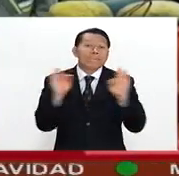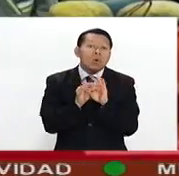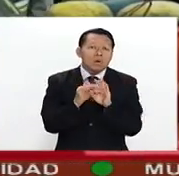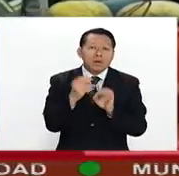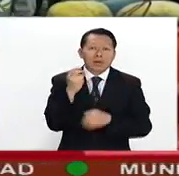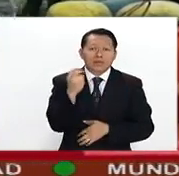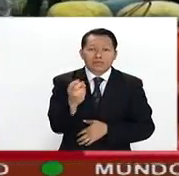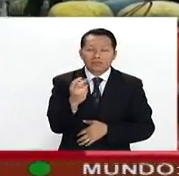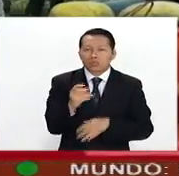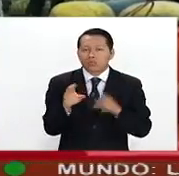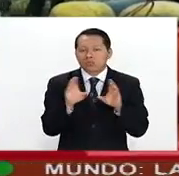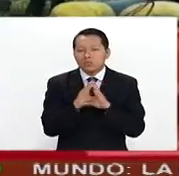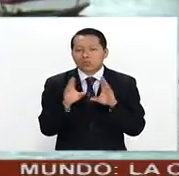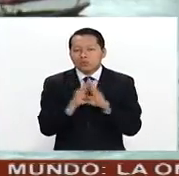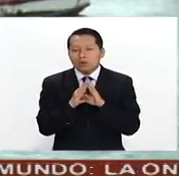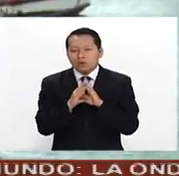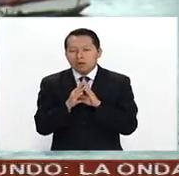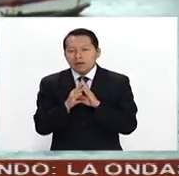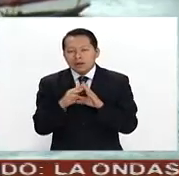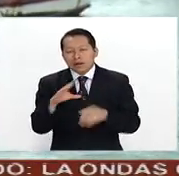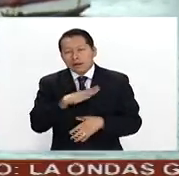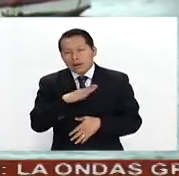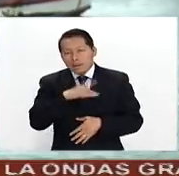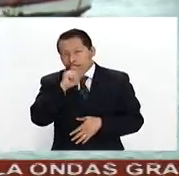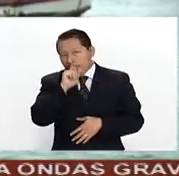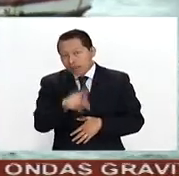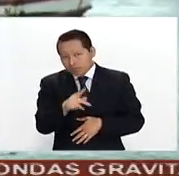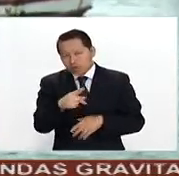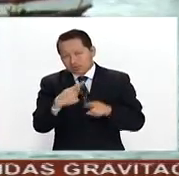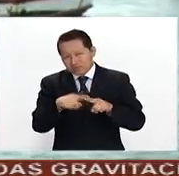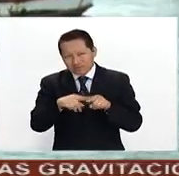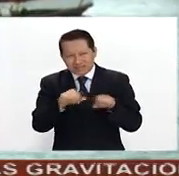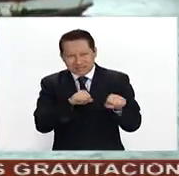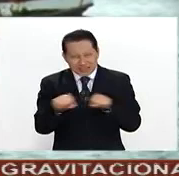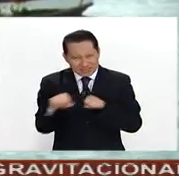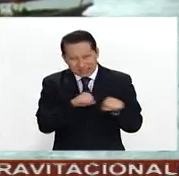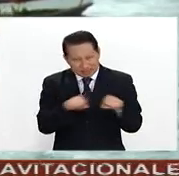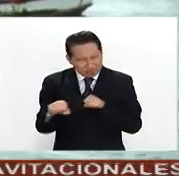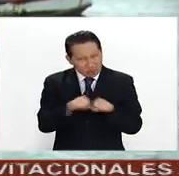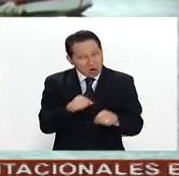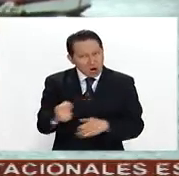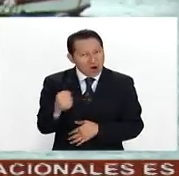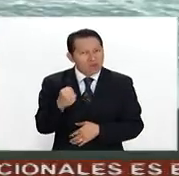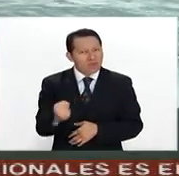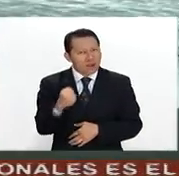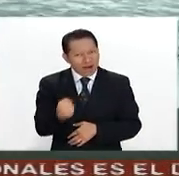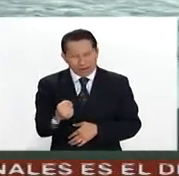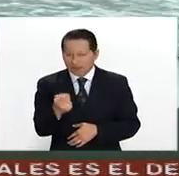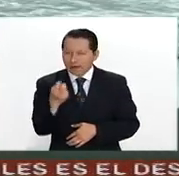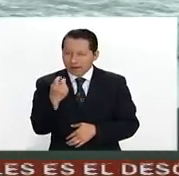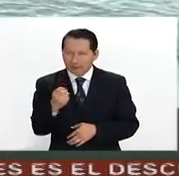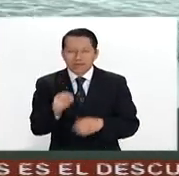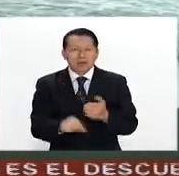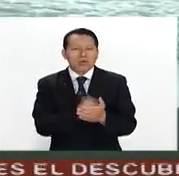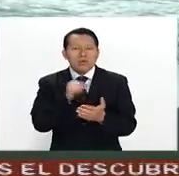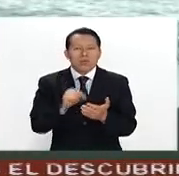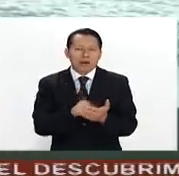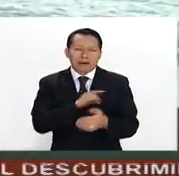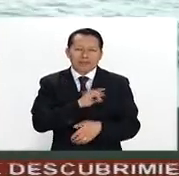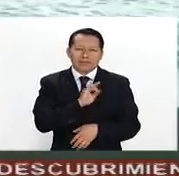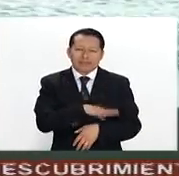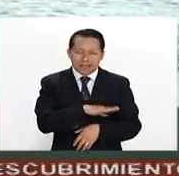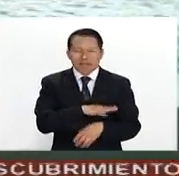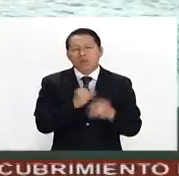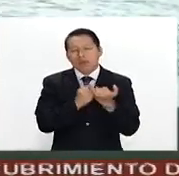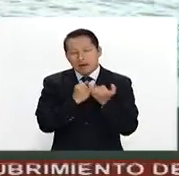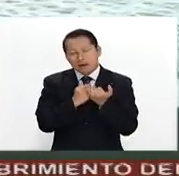la realización de sismos de grandes magnitudes ahí en esa parte de Chile, pero